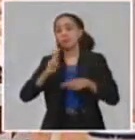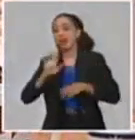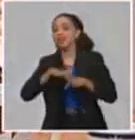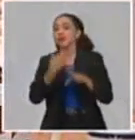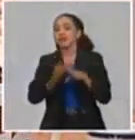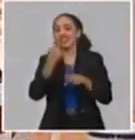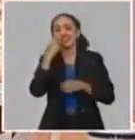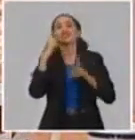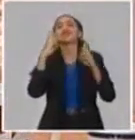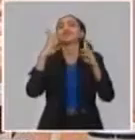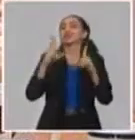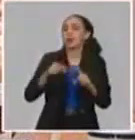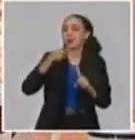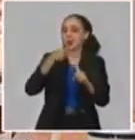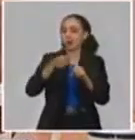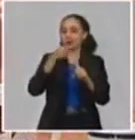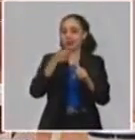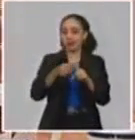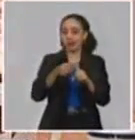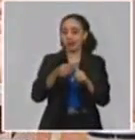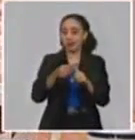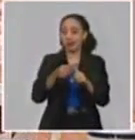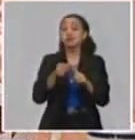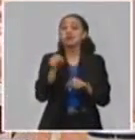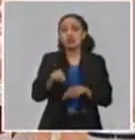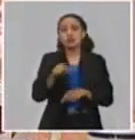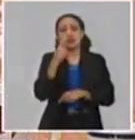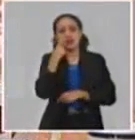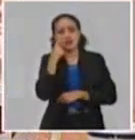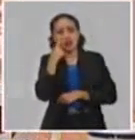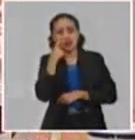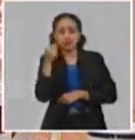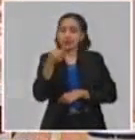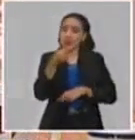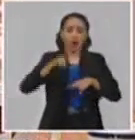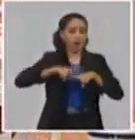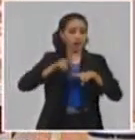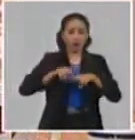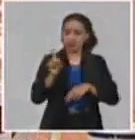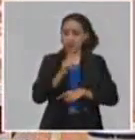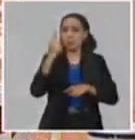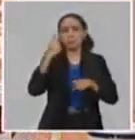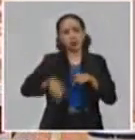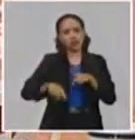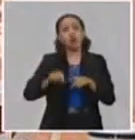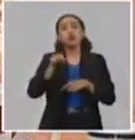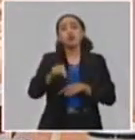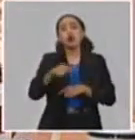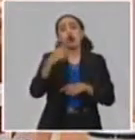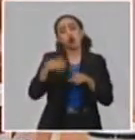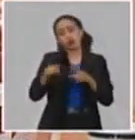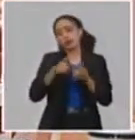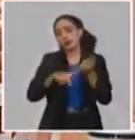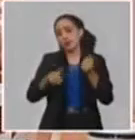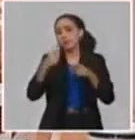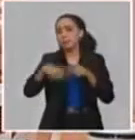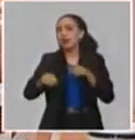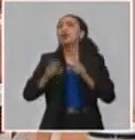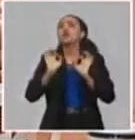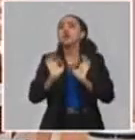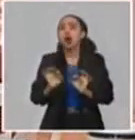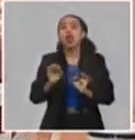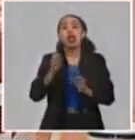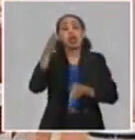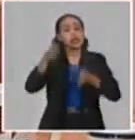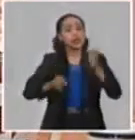y en la práctica hoy estamos, excepto La Habana, Mayabeque, y ahora la situación que tenemos en Artemisa, el país está